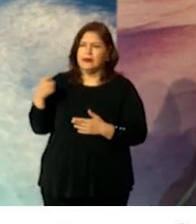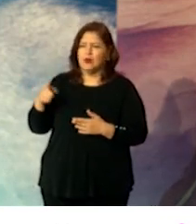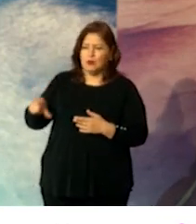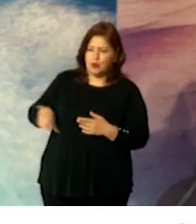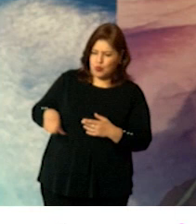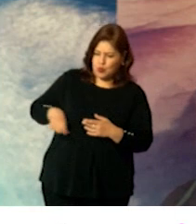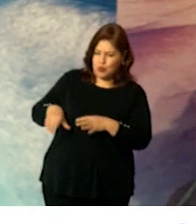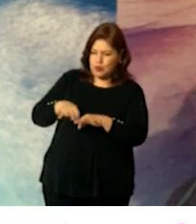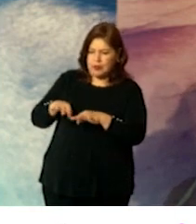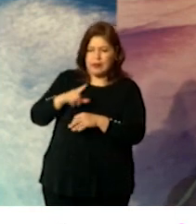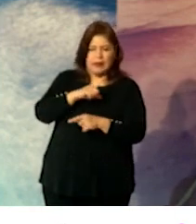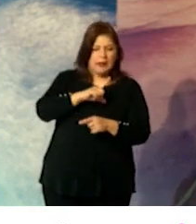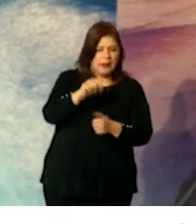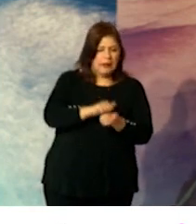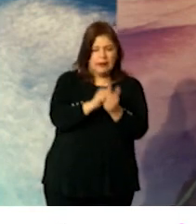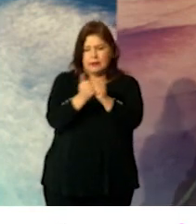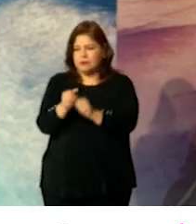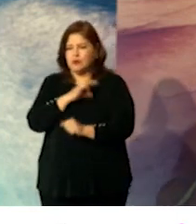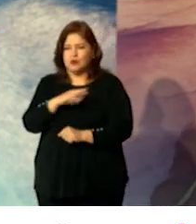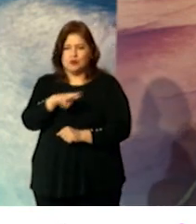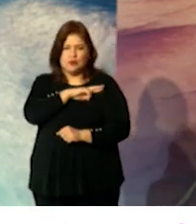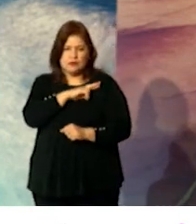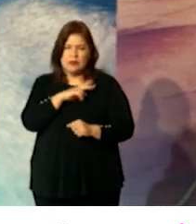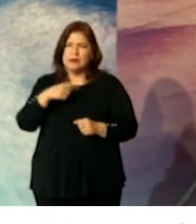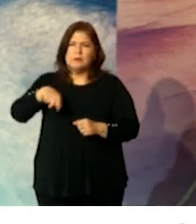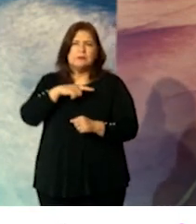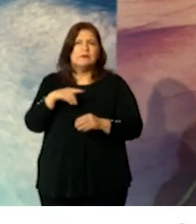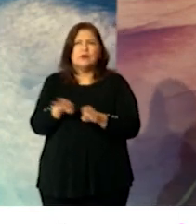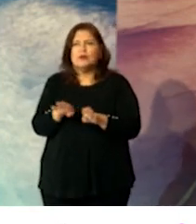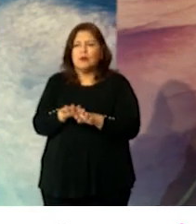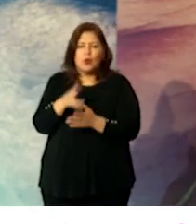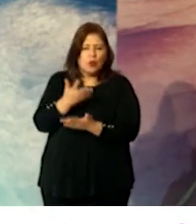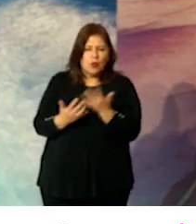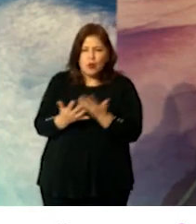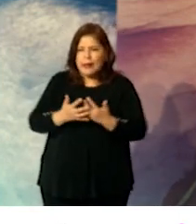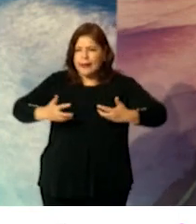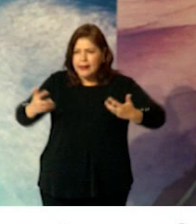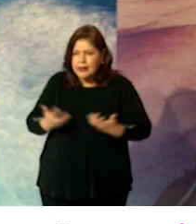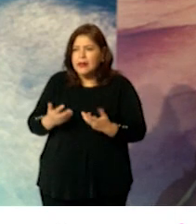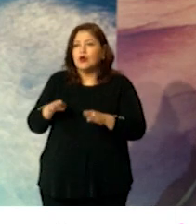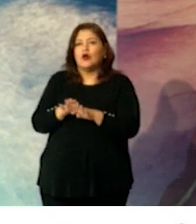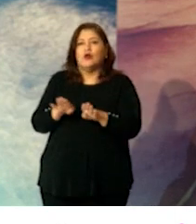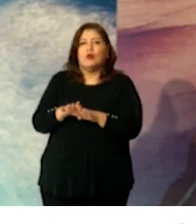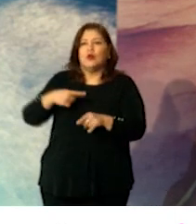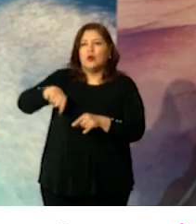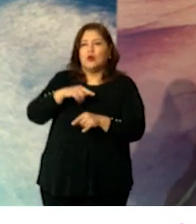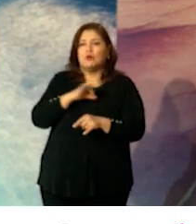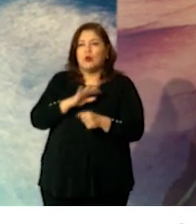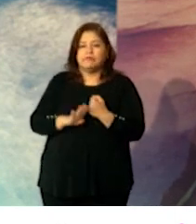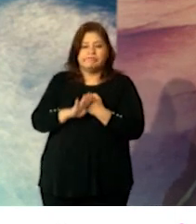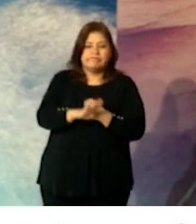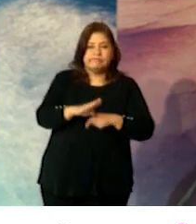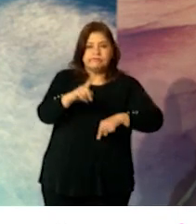y el sector privado? ¿Cómo estamos accionando y cómo estamos previendo o tratando de mitigar de